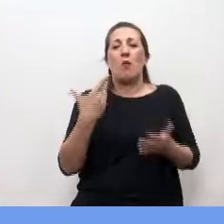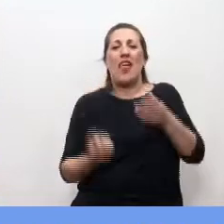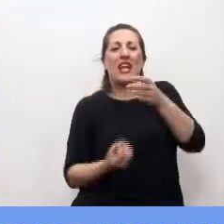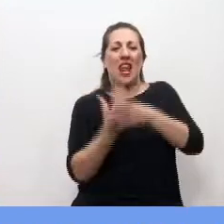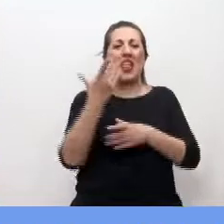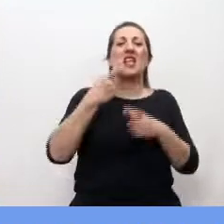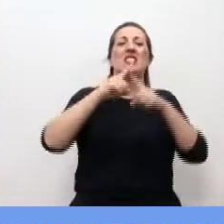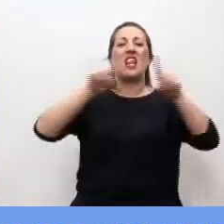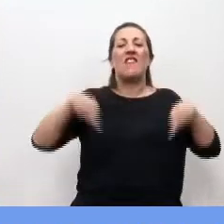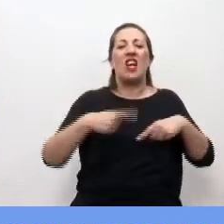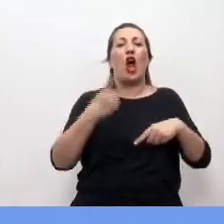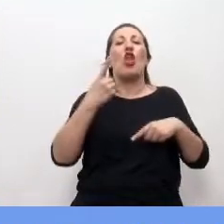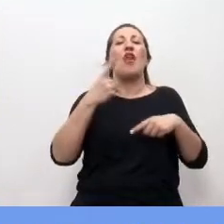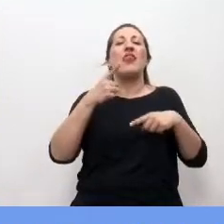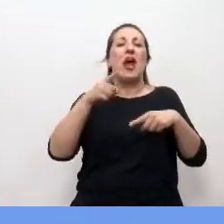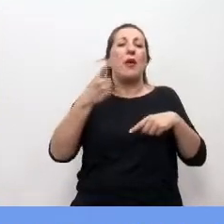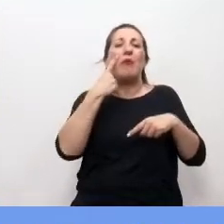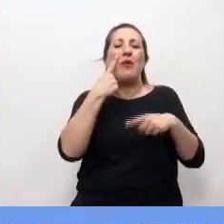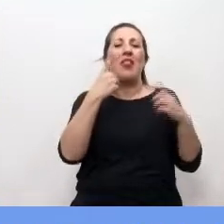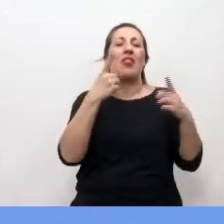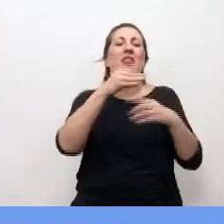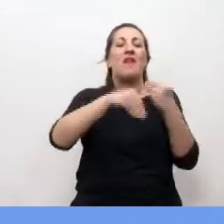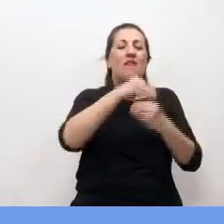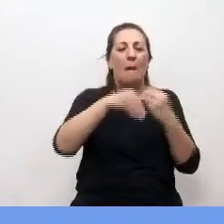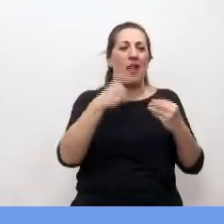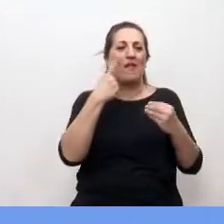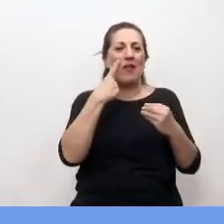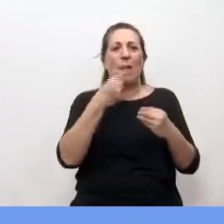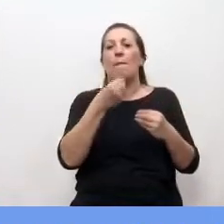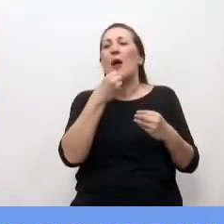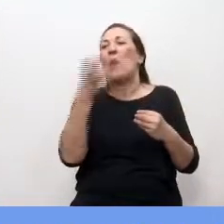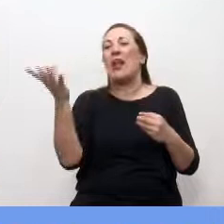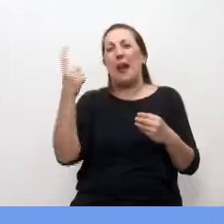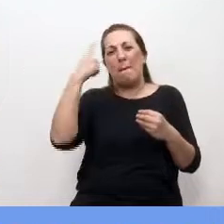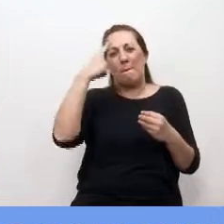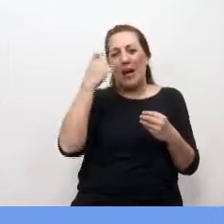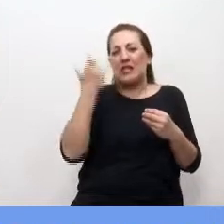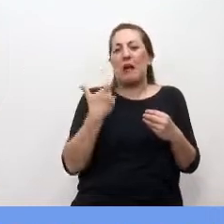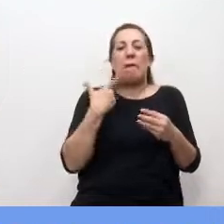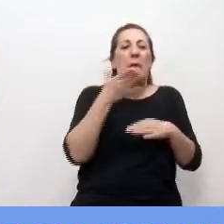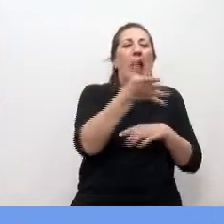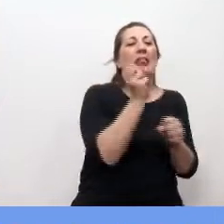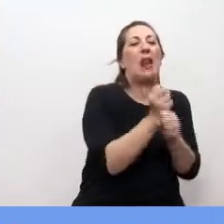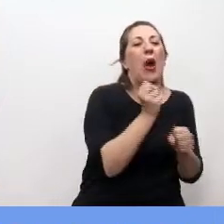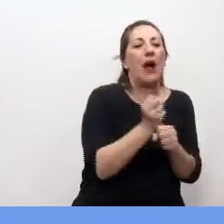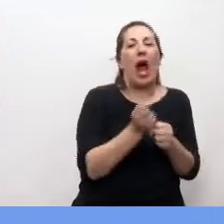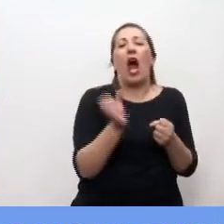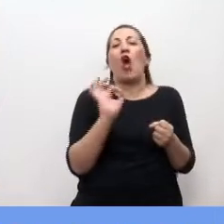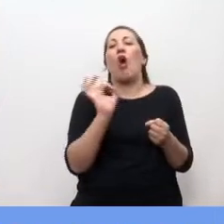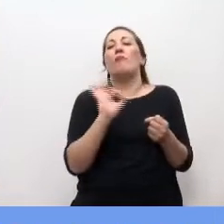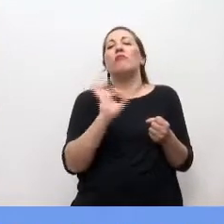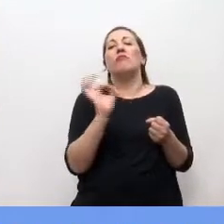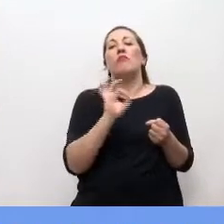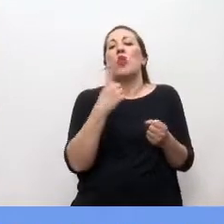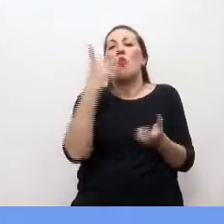certificado de vivienda familiar para cualquiera de nosotros pareciera normal que pararía pedir un trabajo para presentarnos a